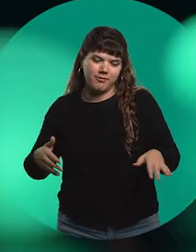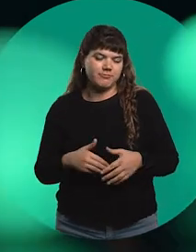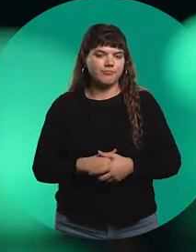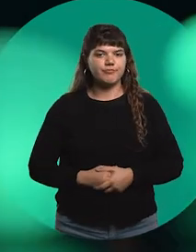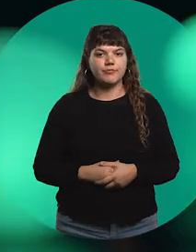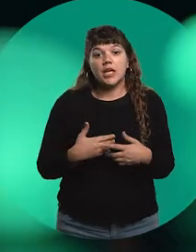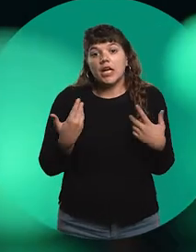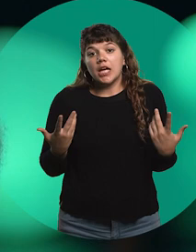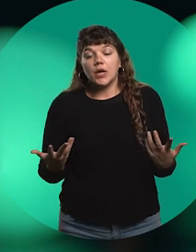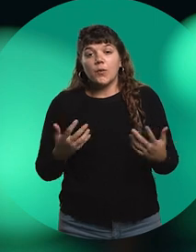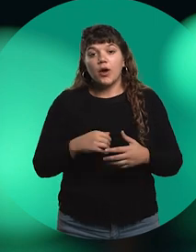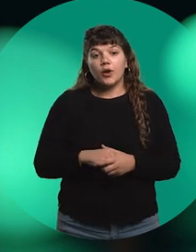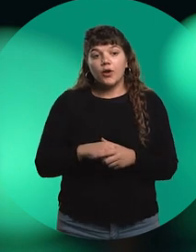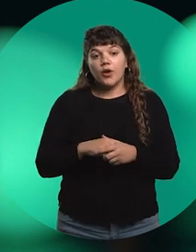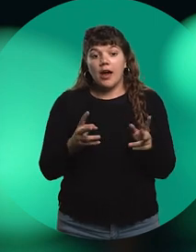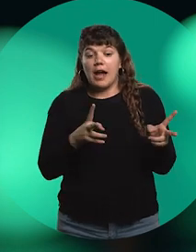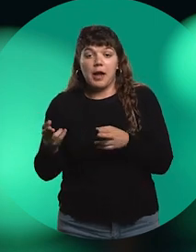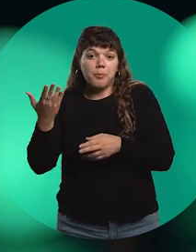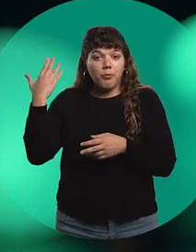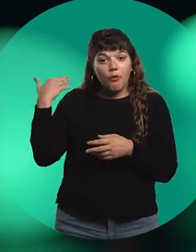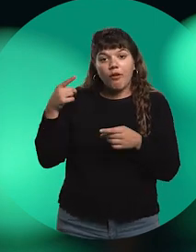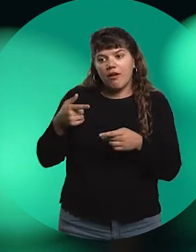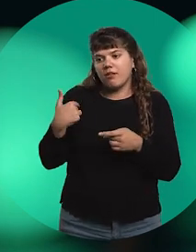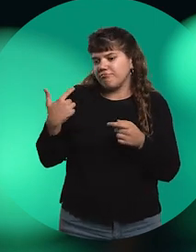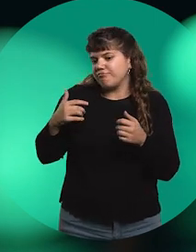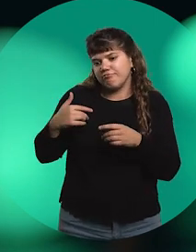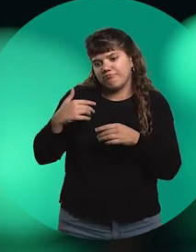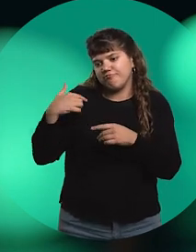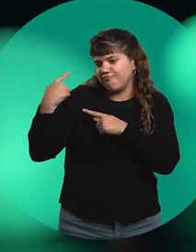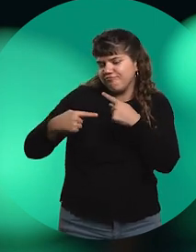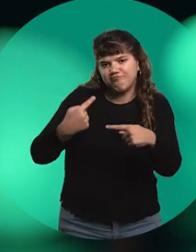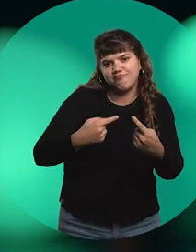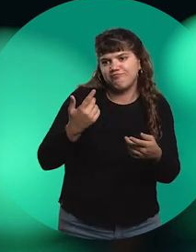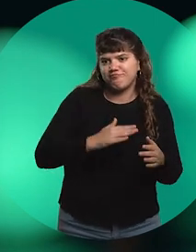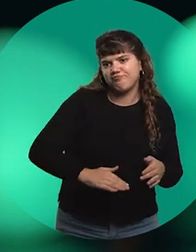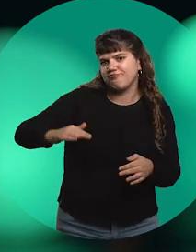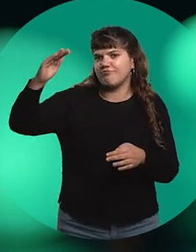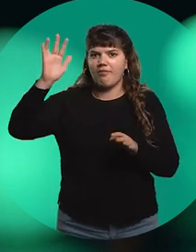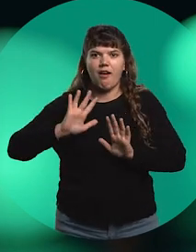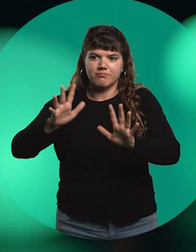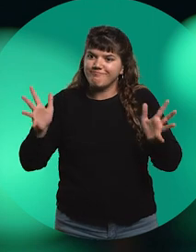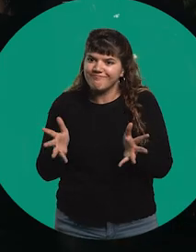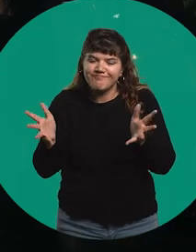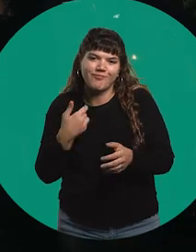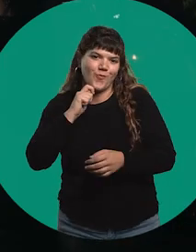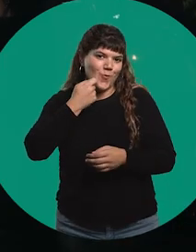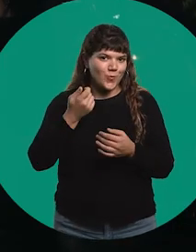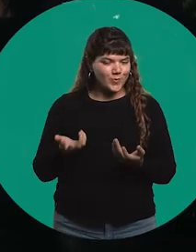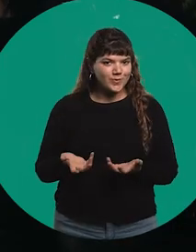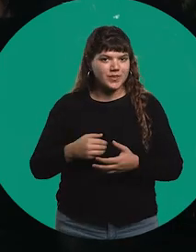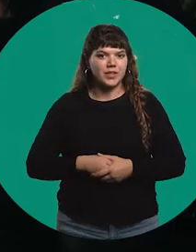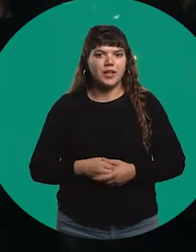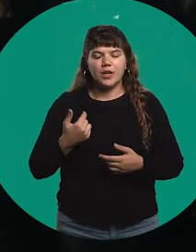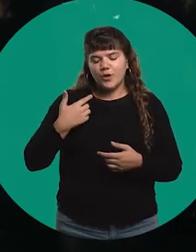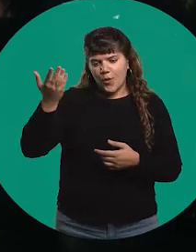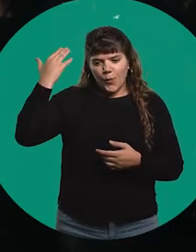Y bueno, desde esa época que me fui acompañando, fui creciendo, ¿verdad? En esto de animar. Hay una frase que